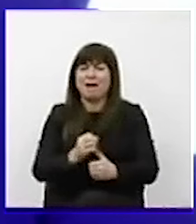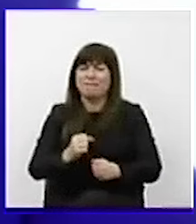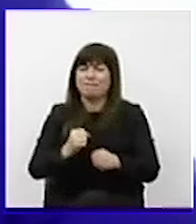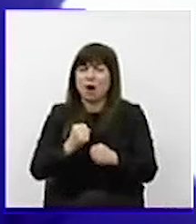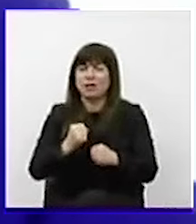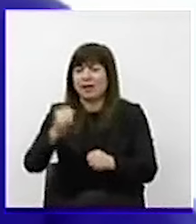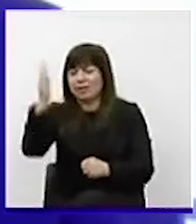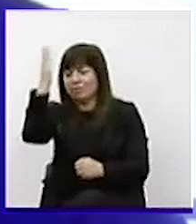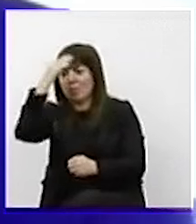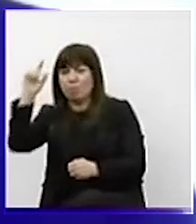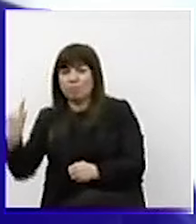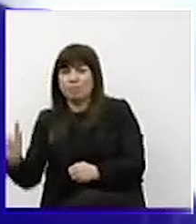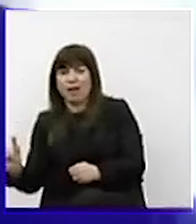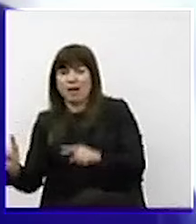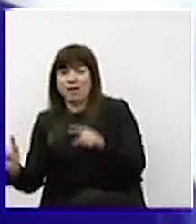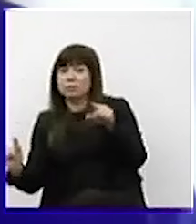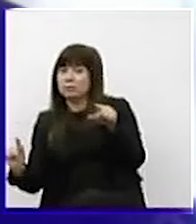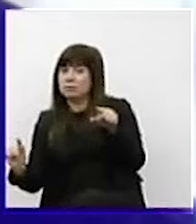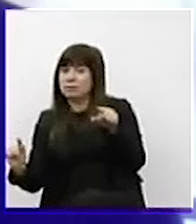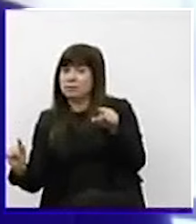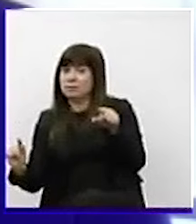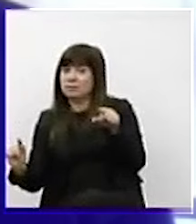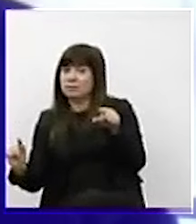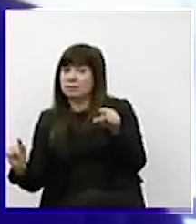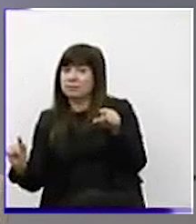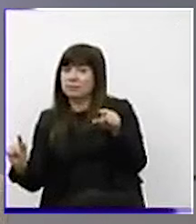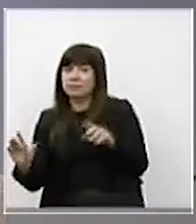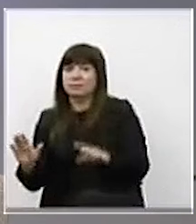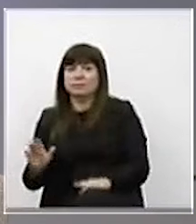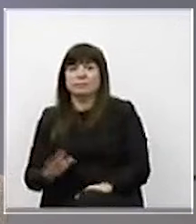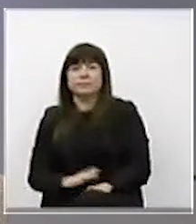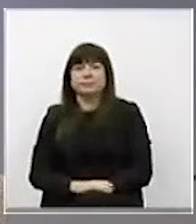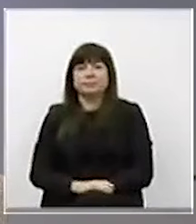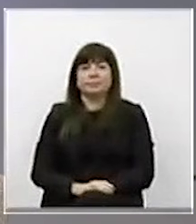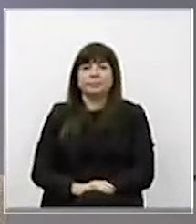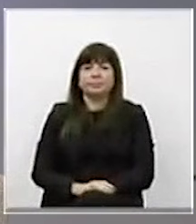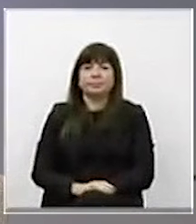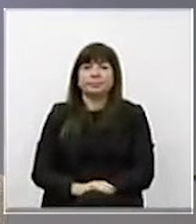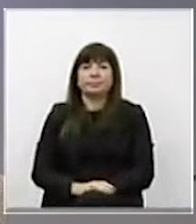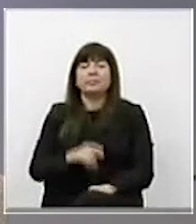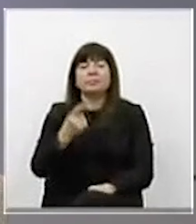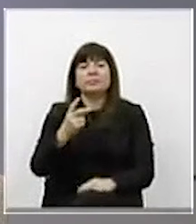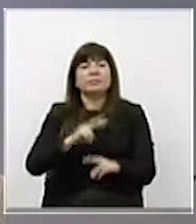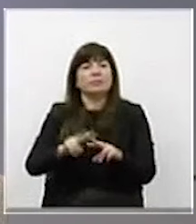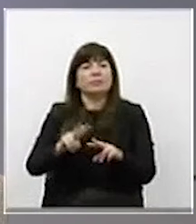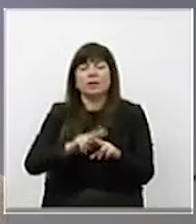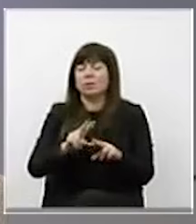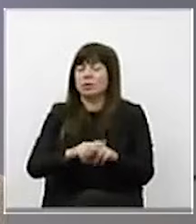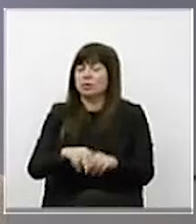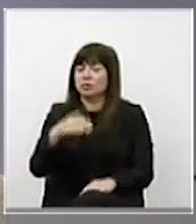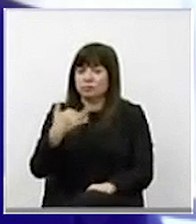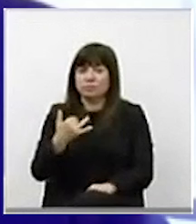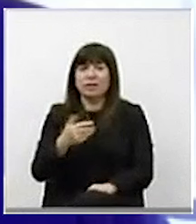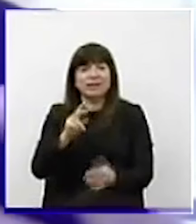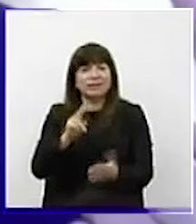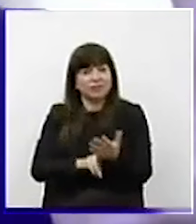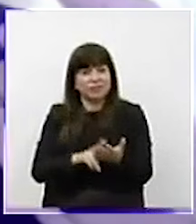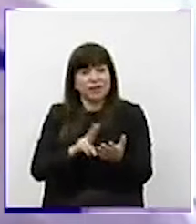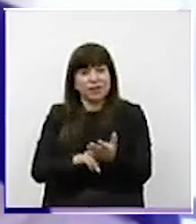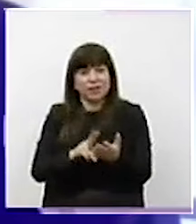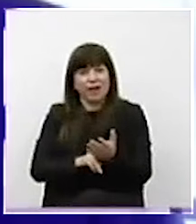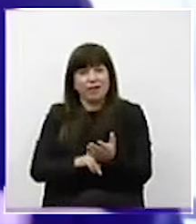Trump que a la estrategia más conservadora que propugnaba Merkel, que es un hecho factual y